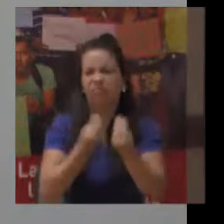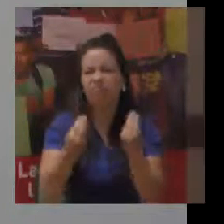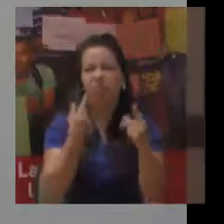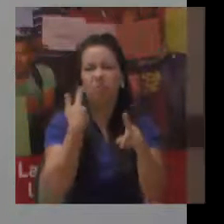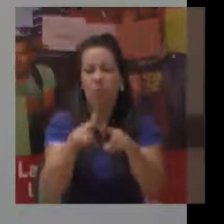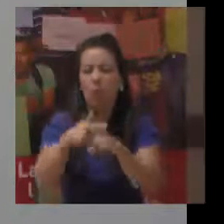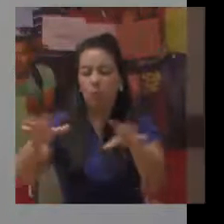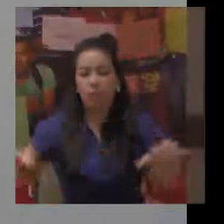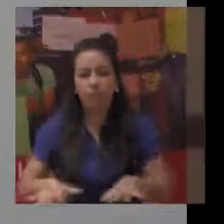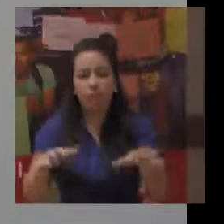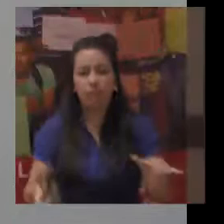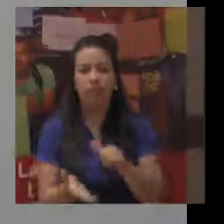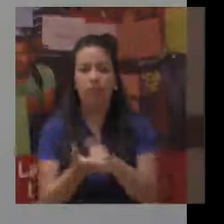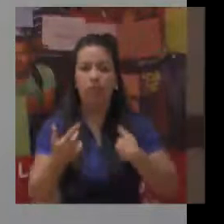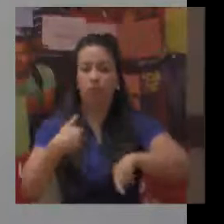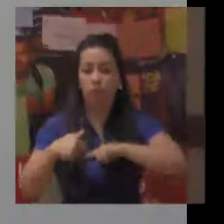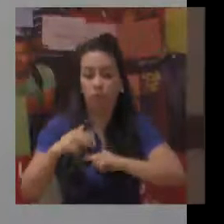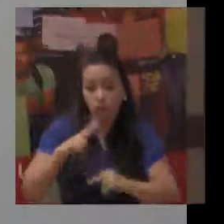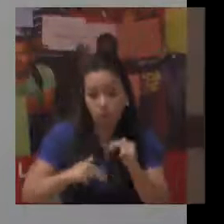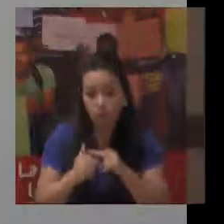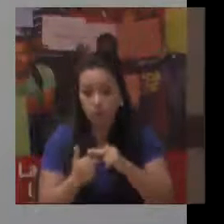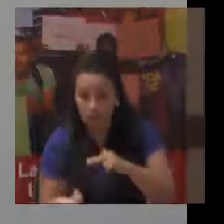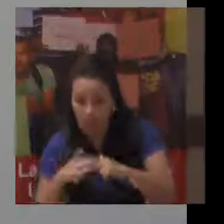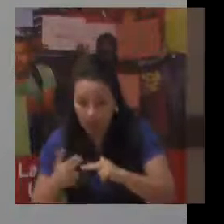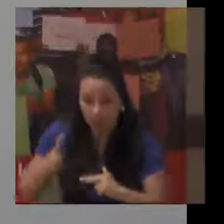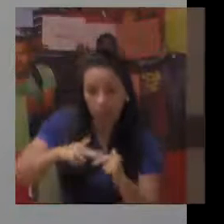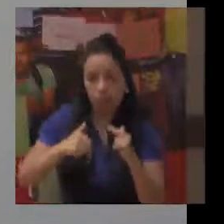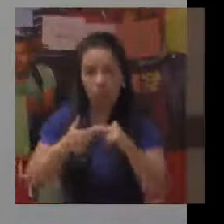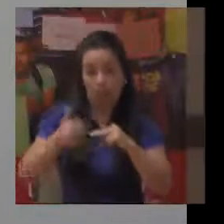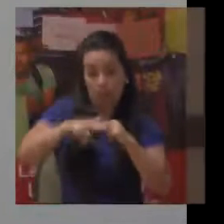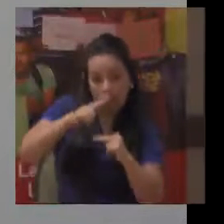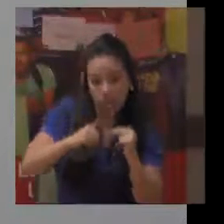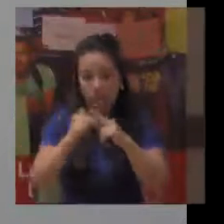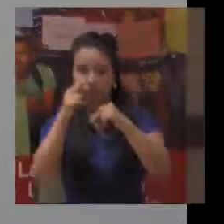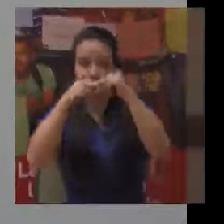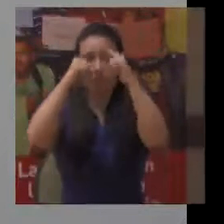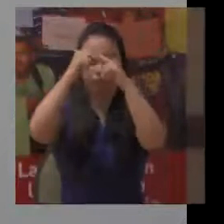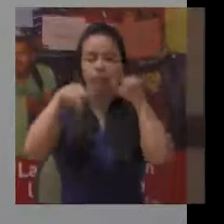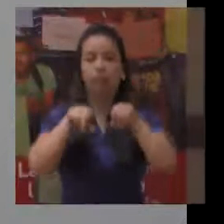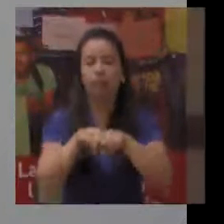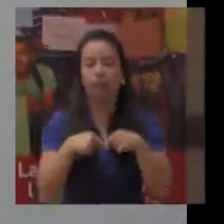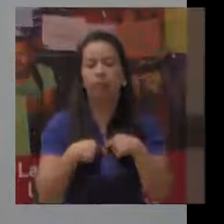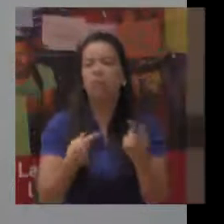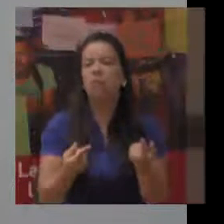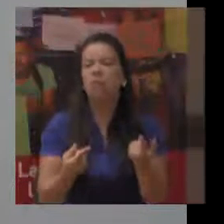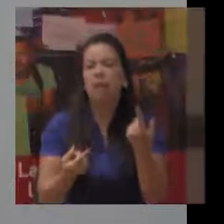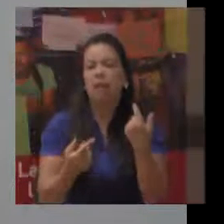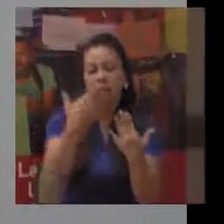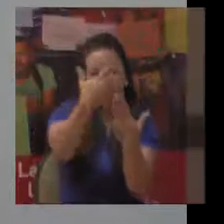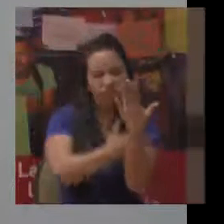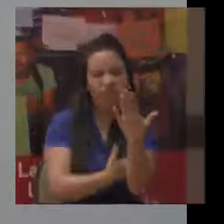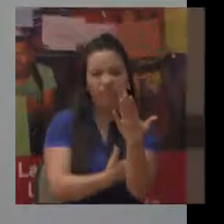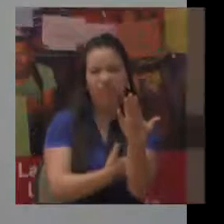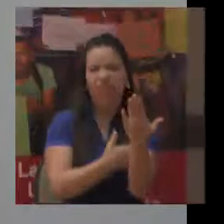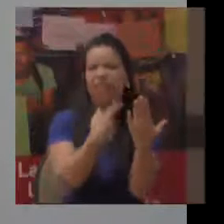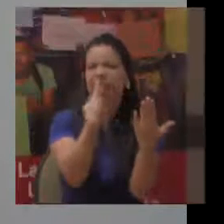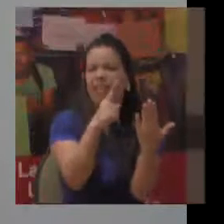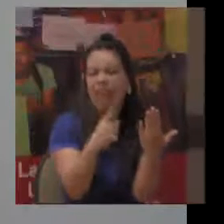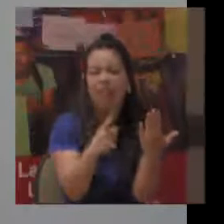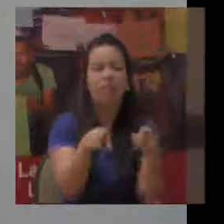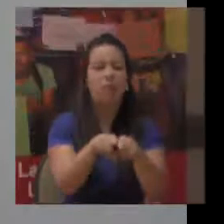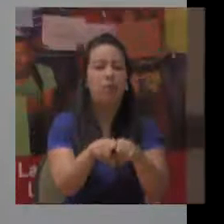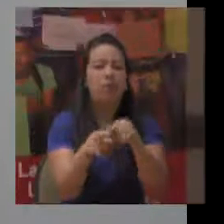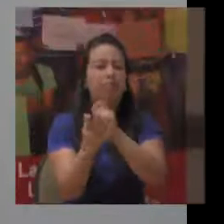seguir construyendo sobre lo construido. Nos propusimos construir 4 grandes documentos sobre diferentes aspectos críticos